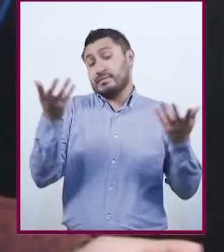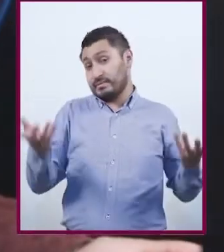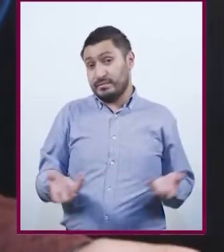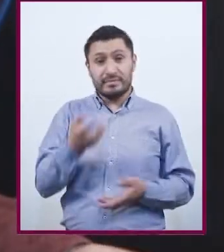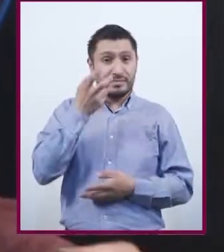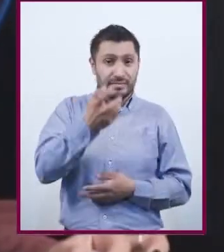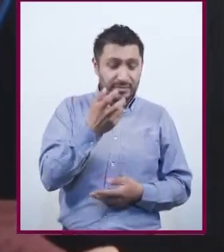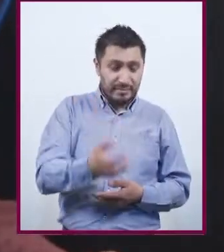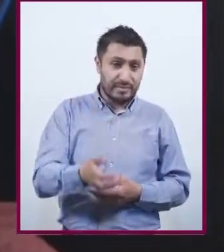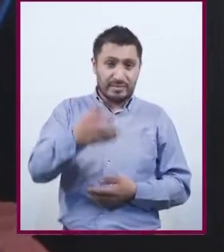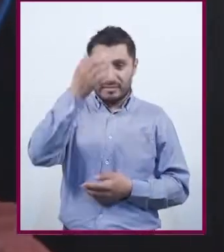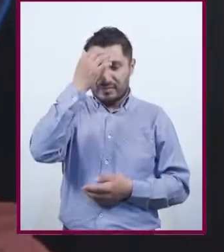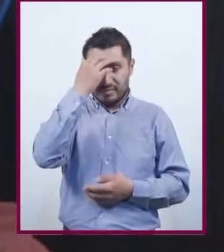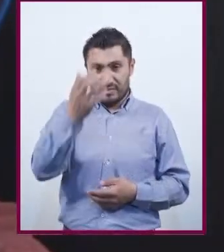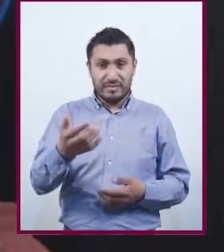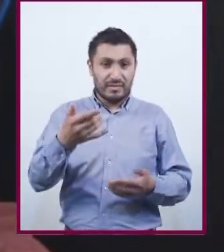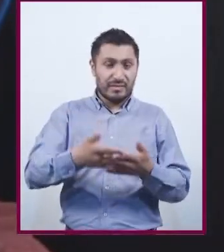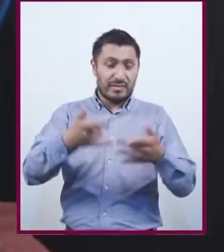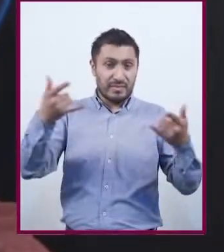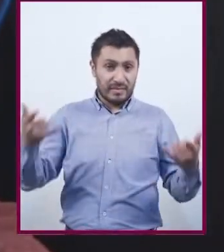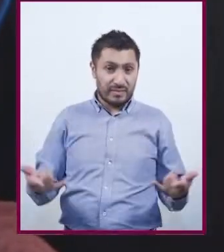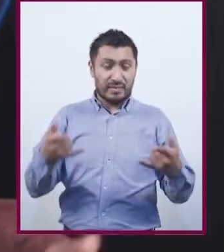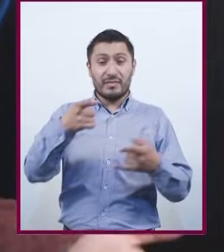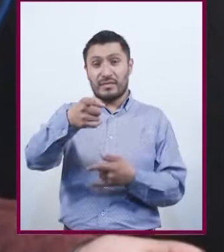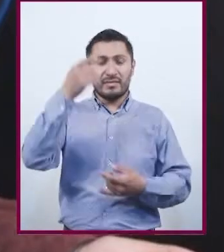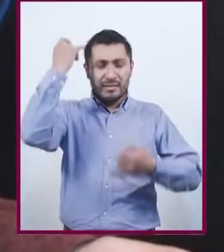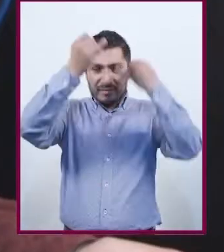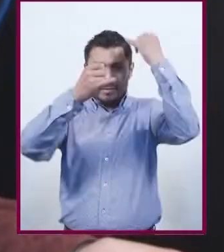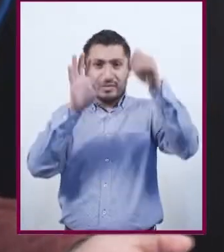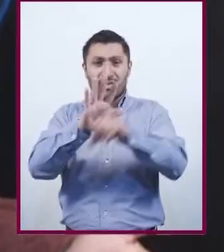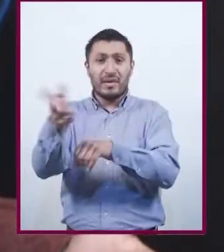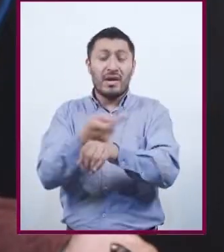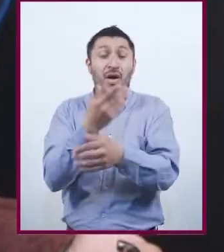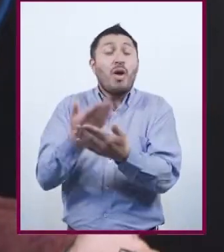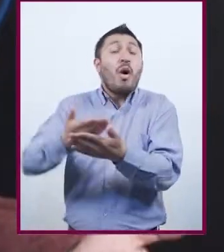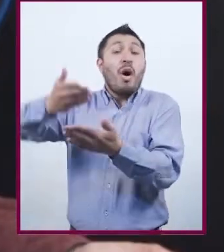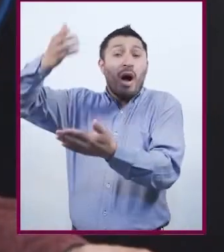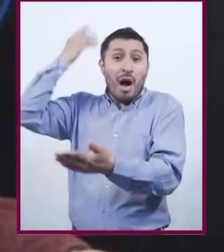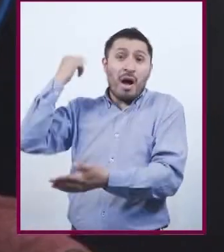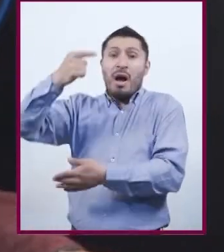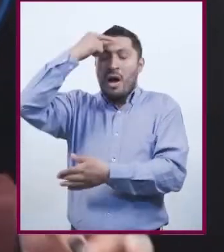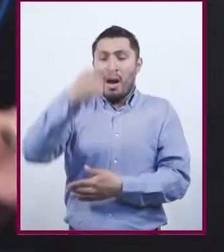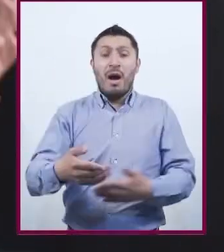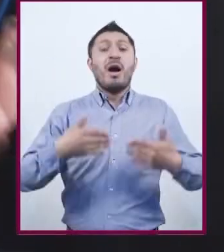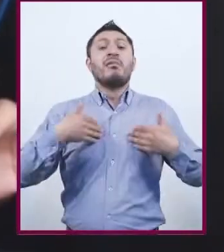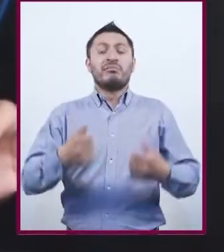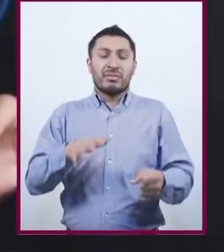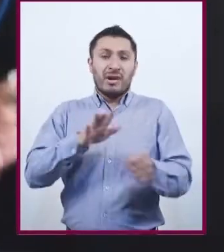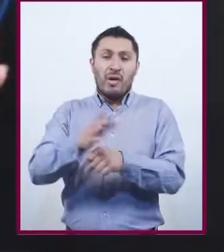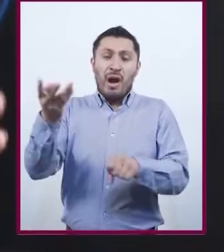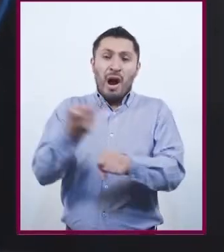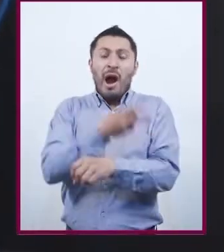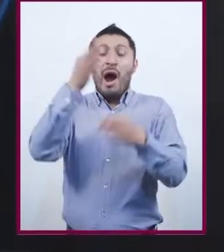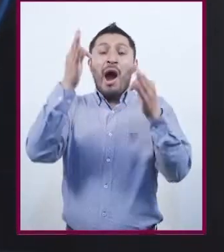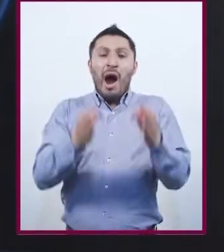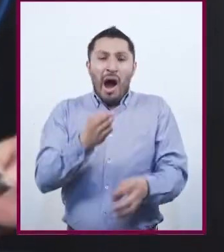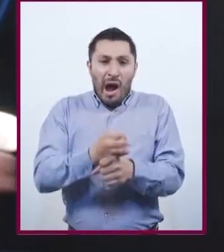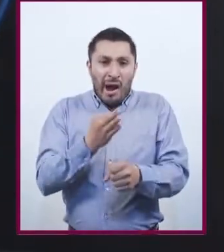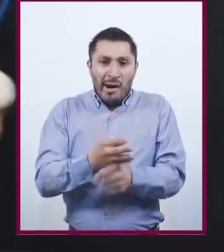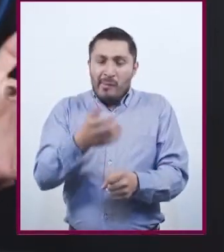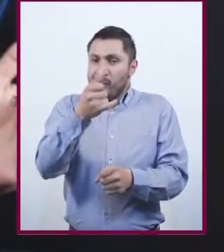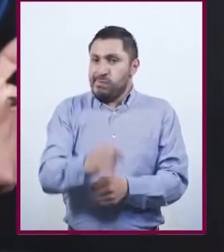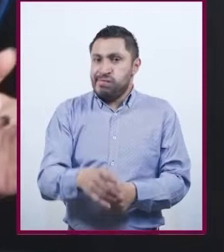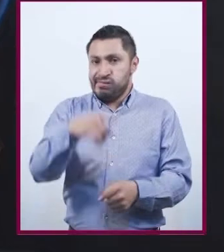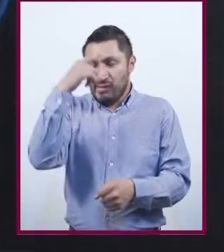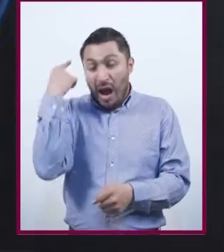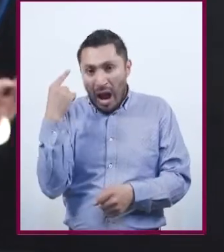final de cuentas, de esto se trata Conciencia Histórica. Imaginar lo que ocurrió antes para entender lo que ocurre actualmente.